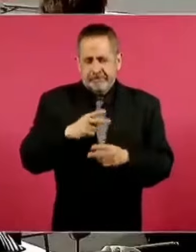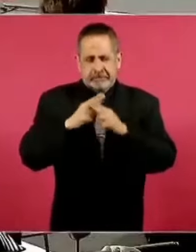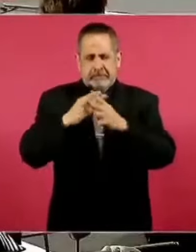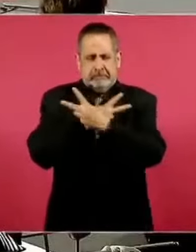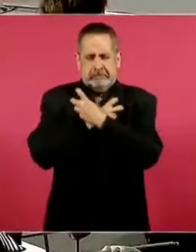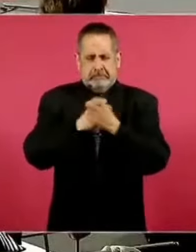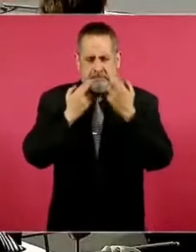Gracias.